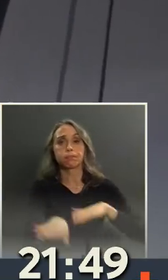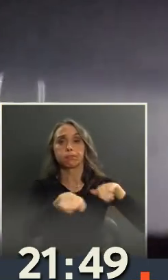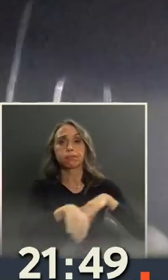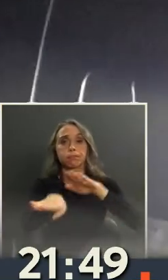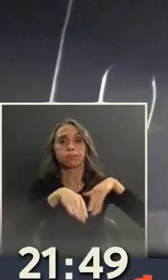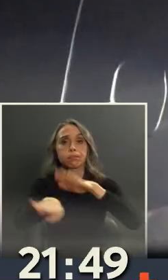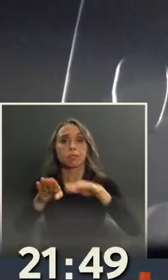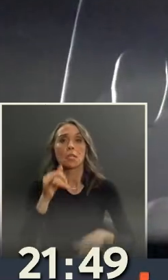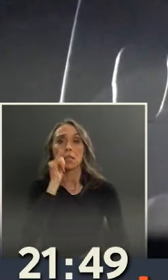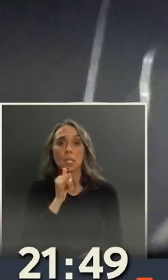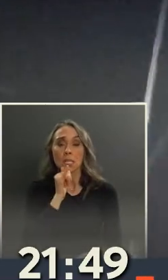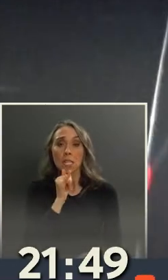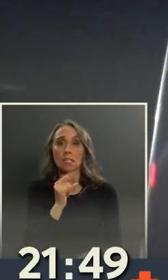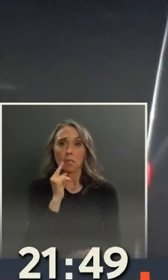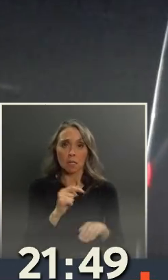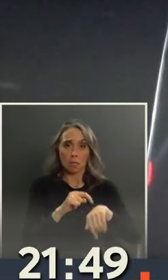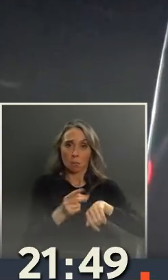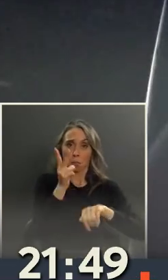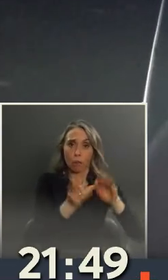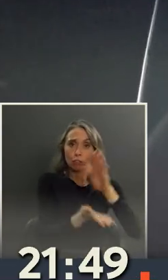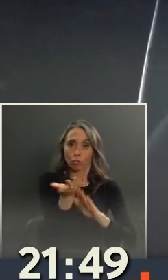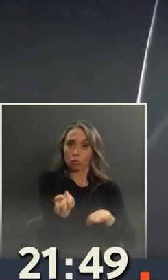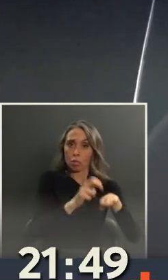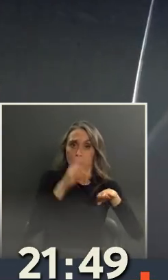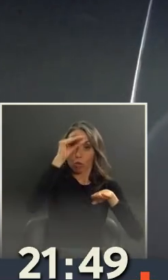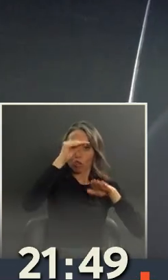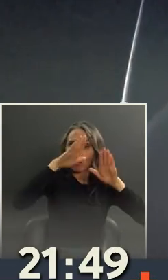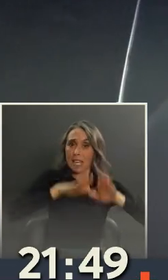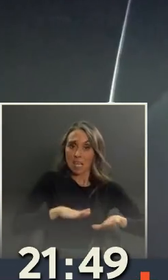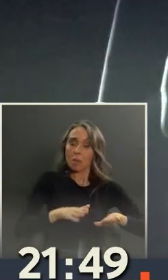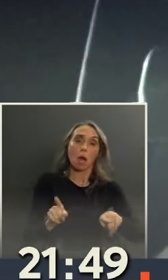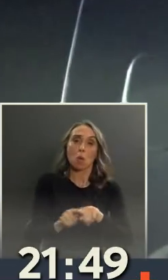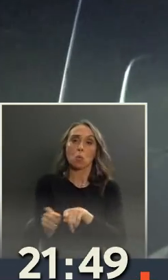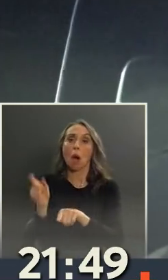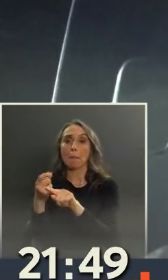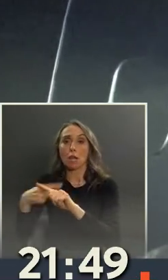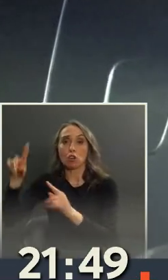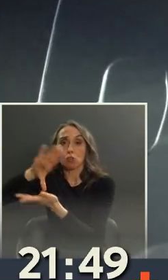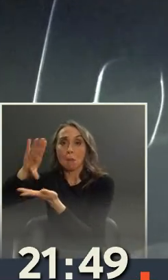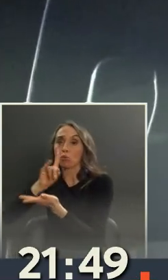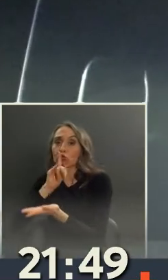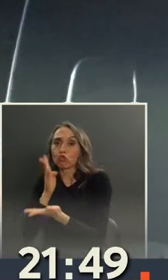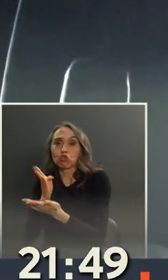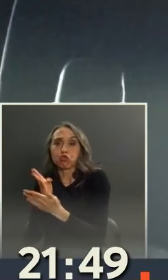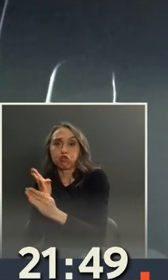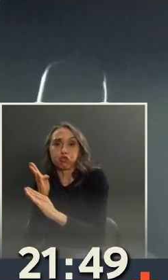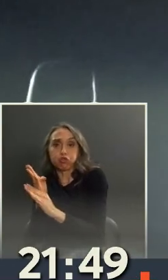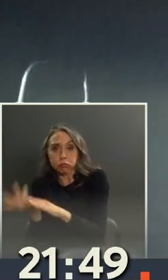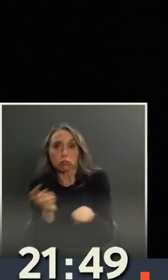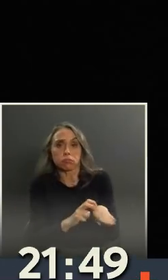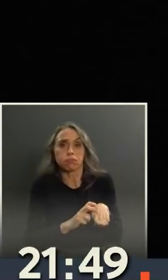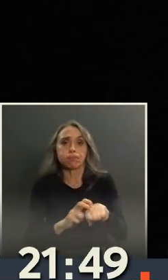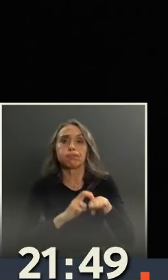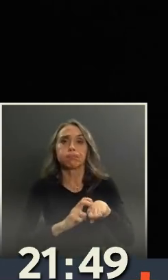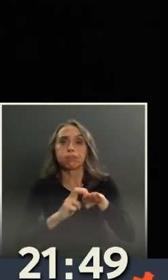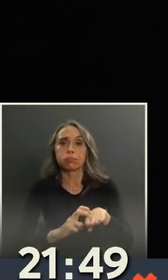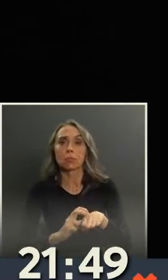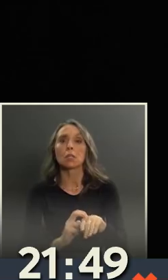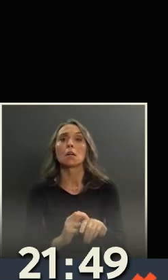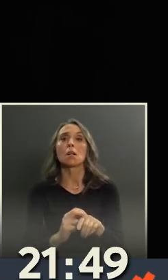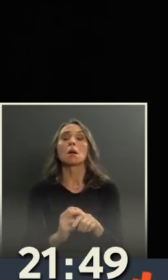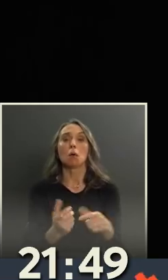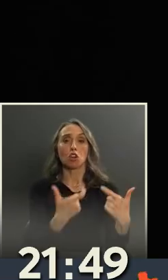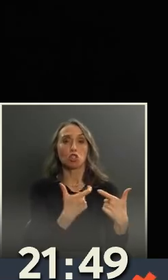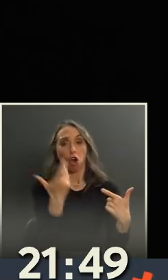eso no es impedimento para movilizar inmigrantes. Tampoco lo son los controles que hay en el trayecto. Pero hay que pagar el doble de lo